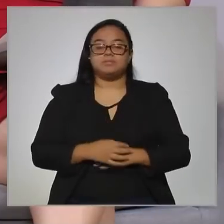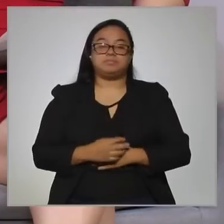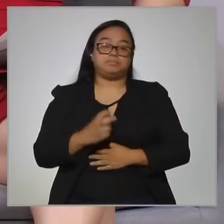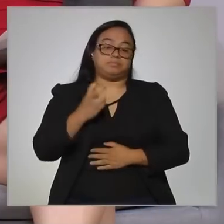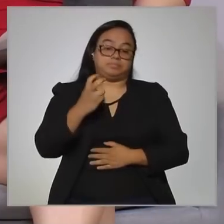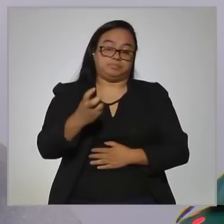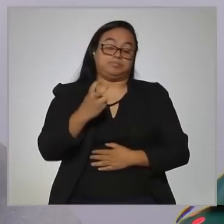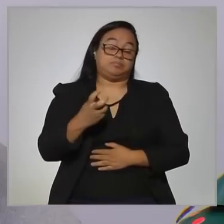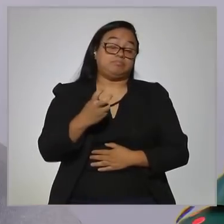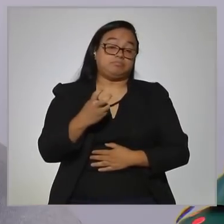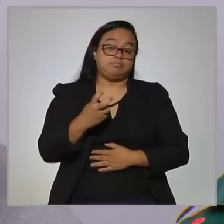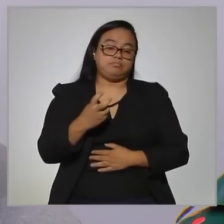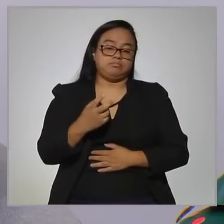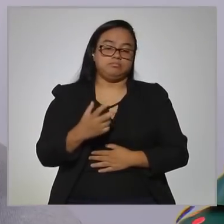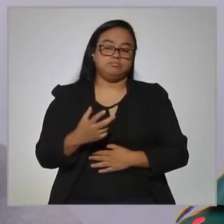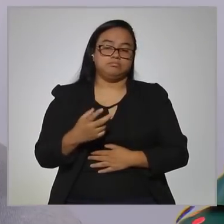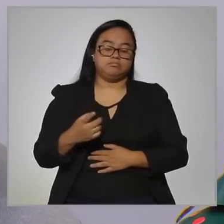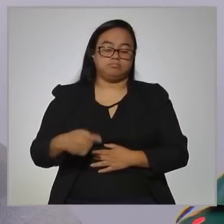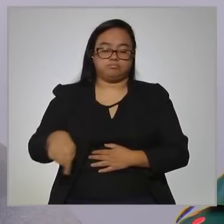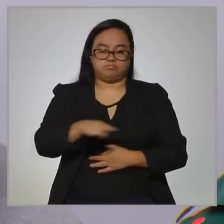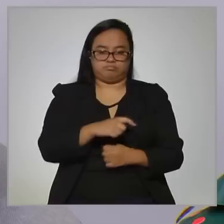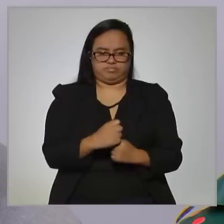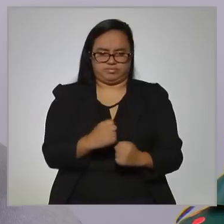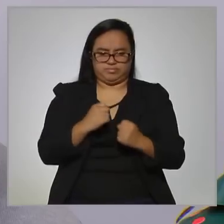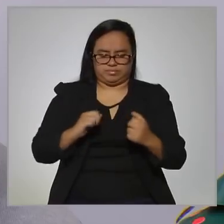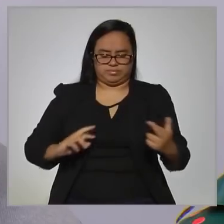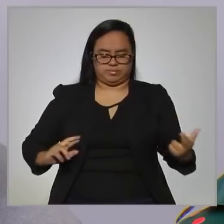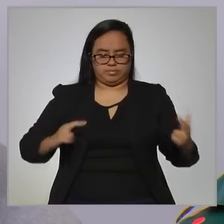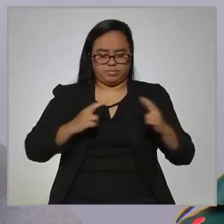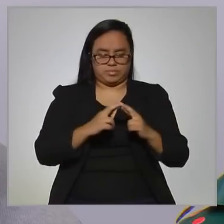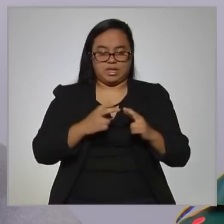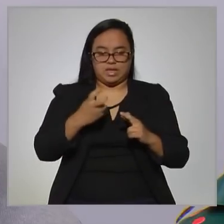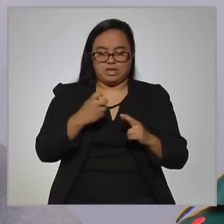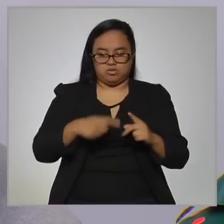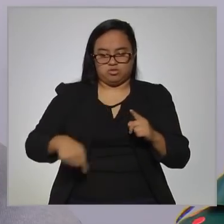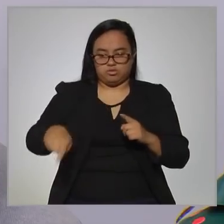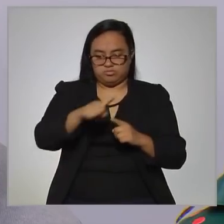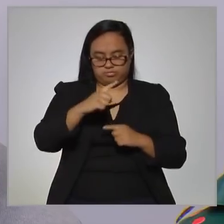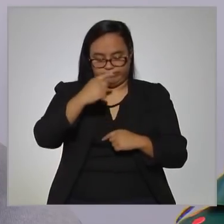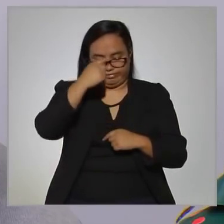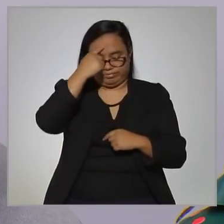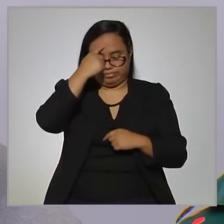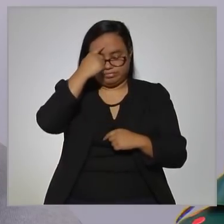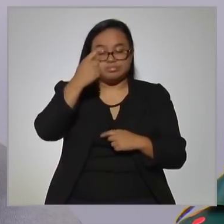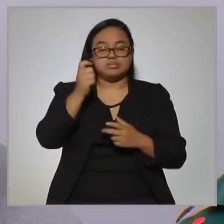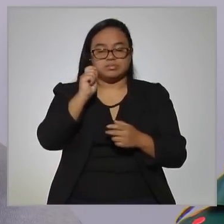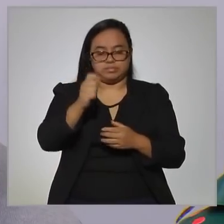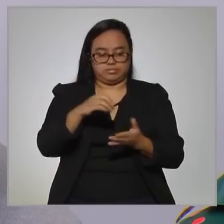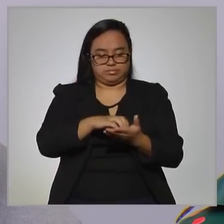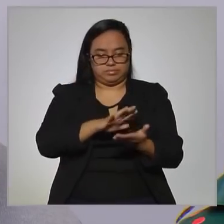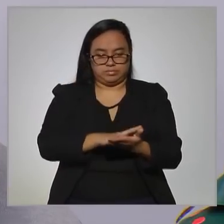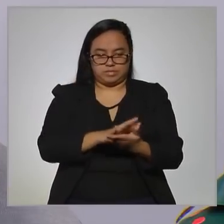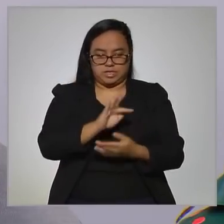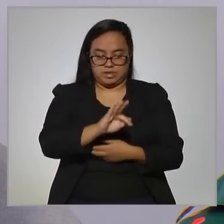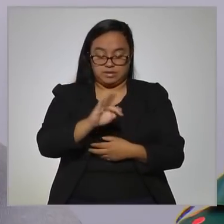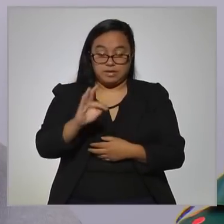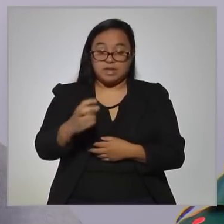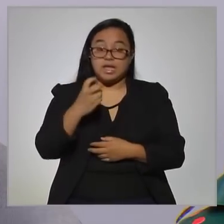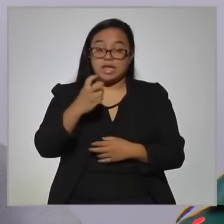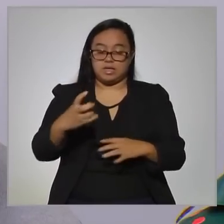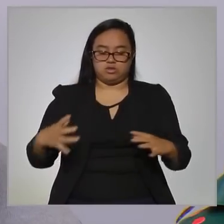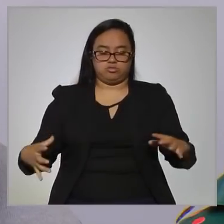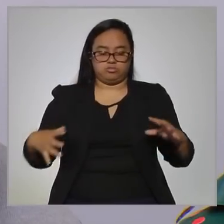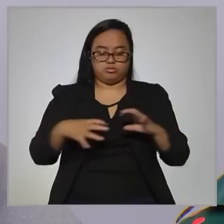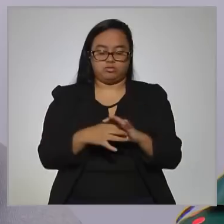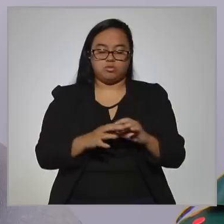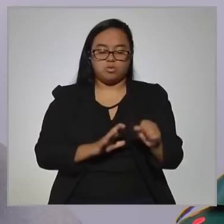a tener esa influencia tan fuerte que va a tener la religión para poder establecer los mecanismos que van a ligar